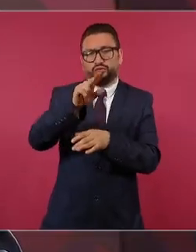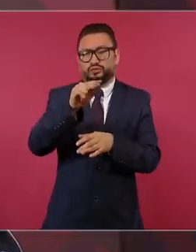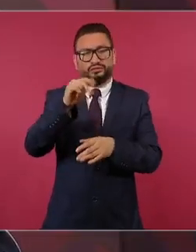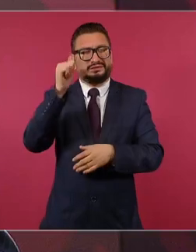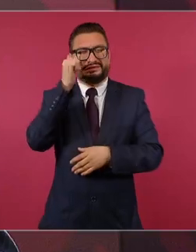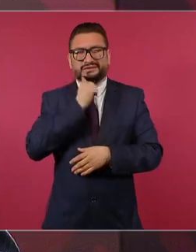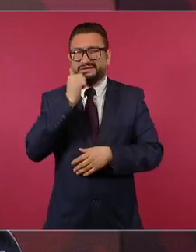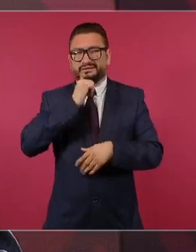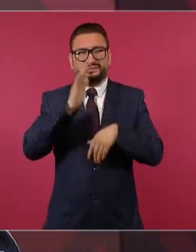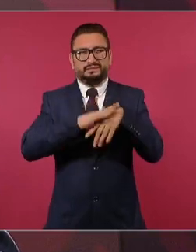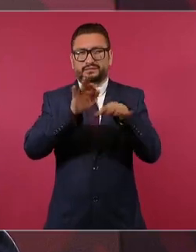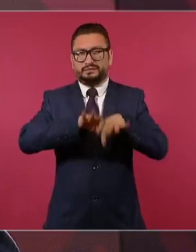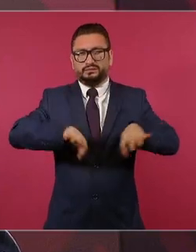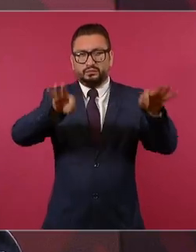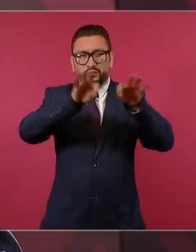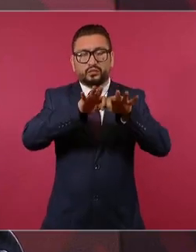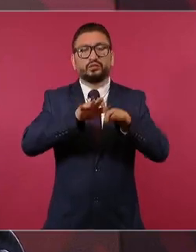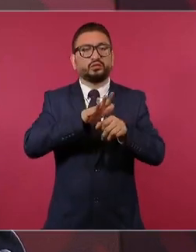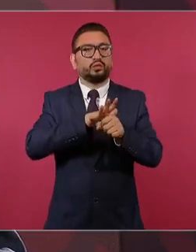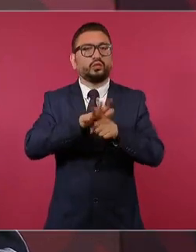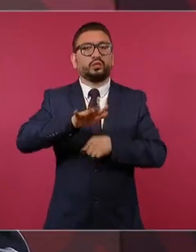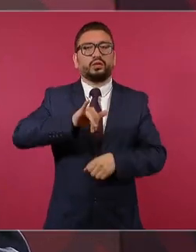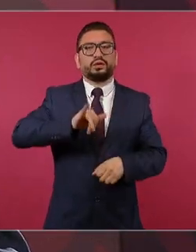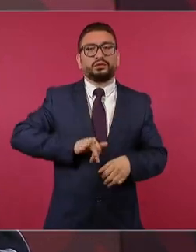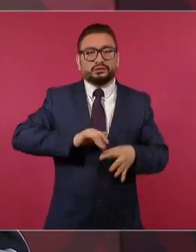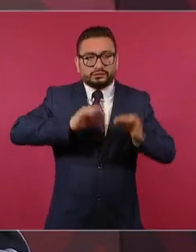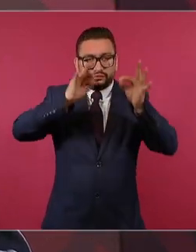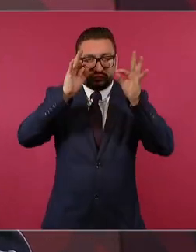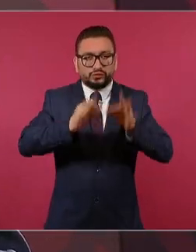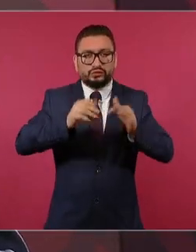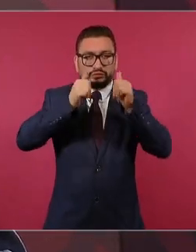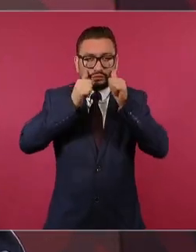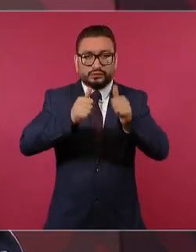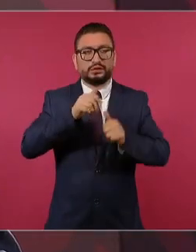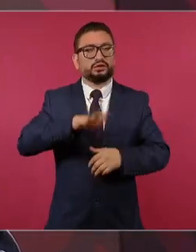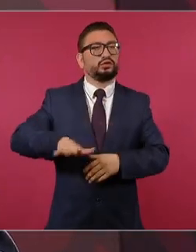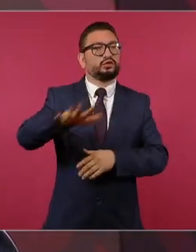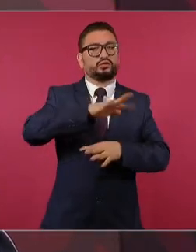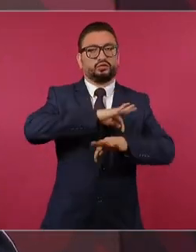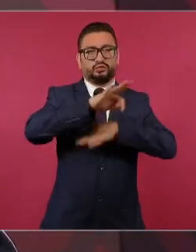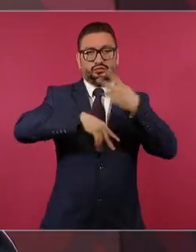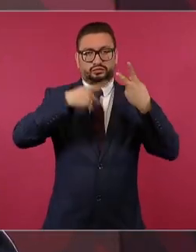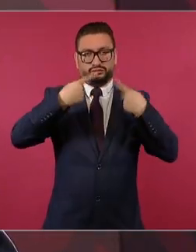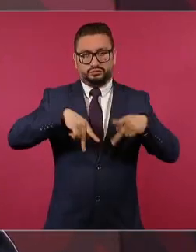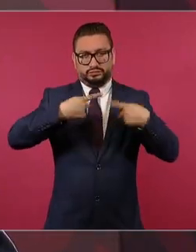siempre por delante el interés general, el interés del pueblo,